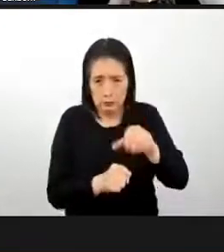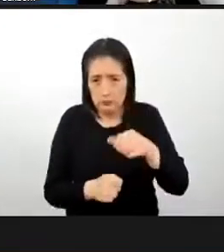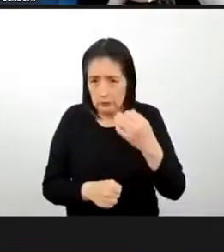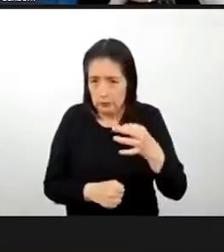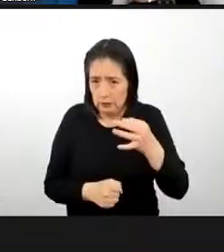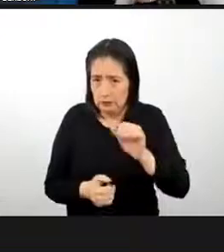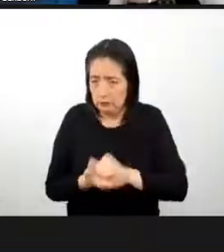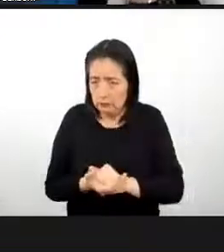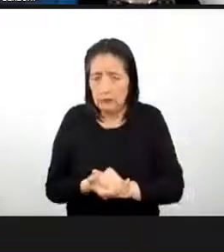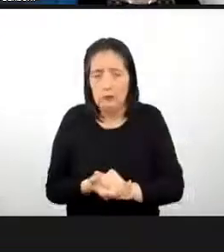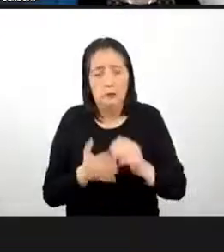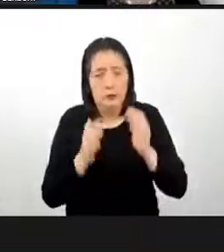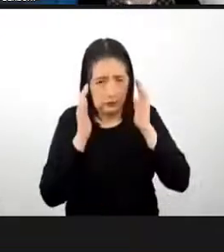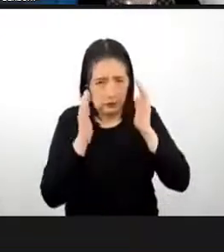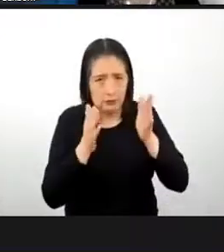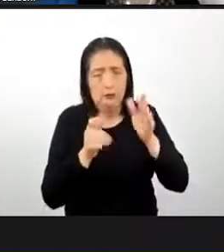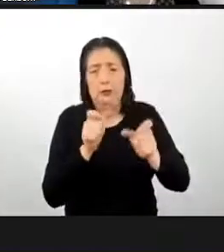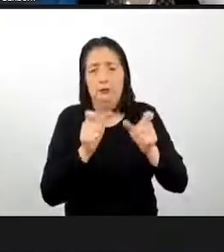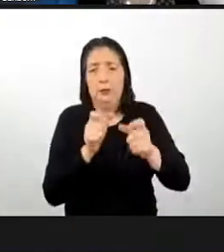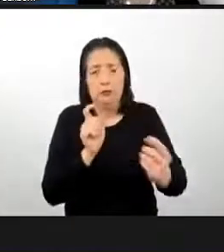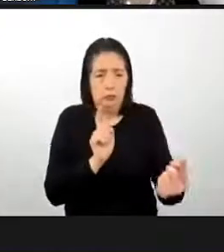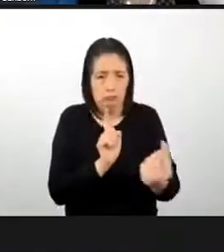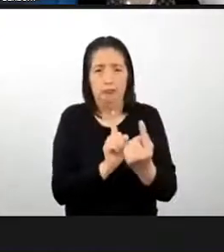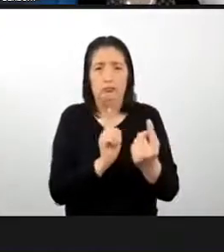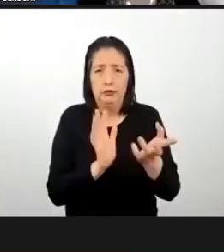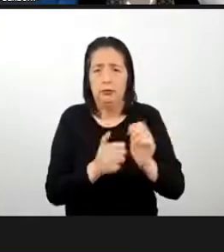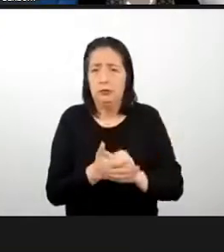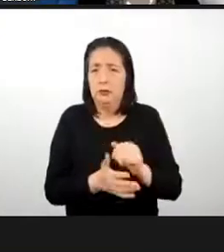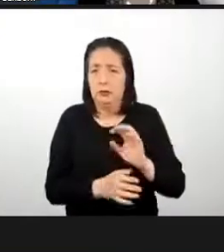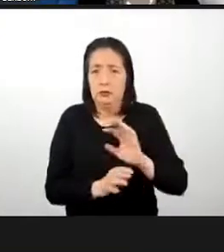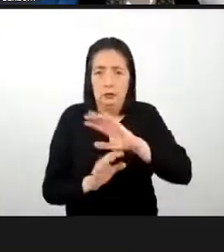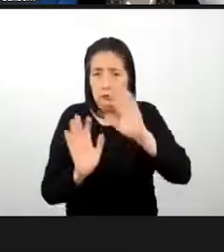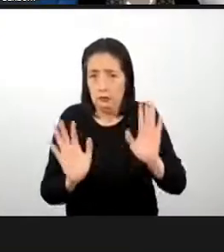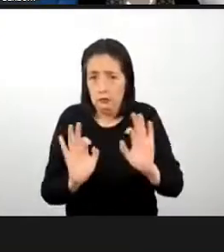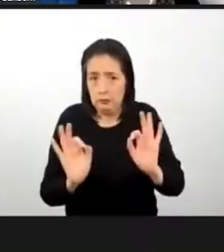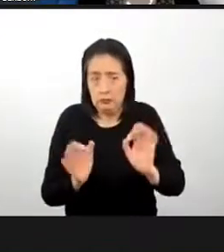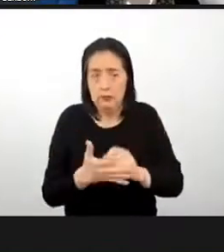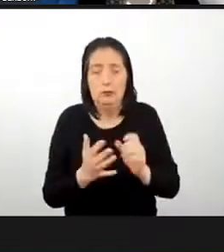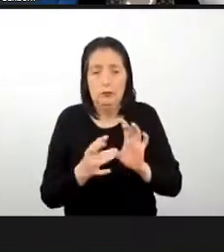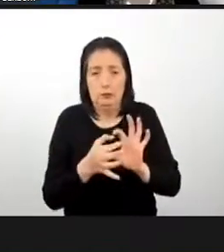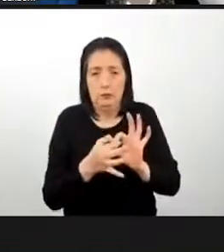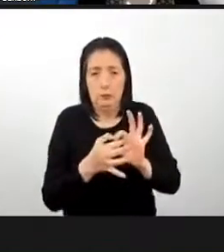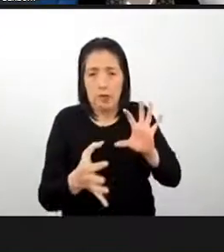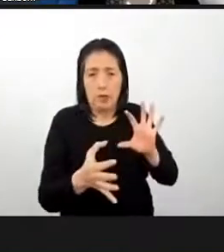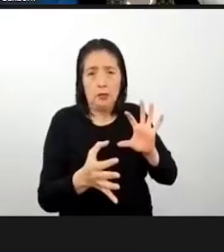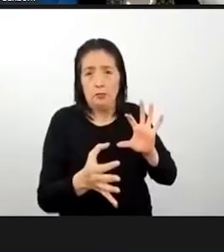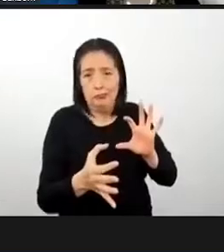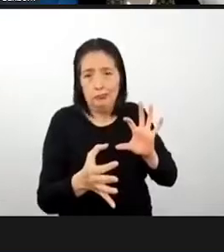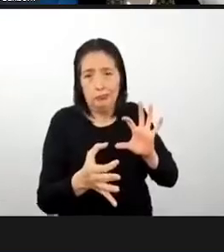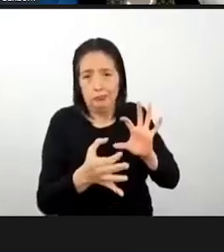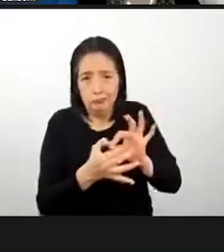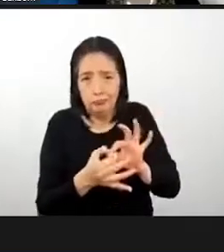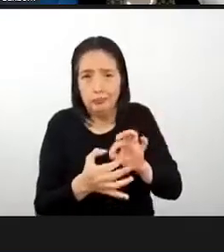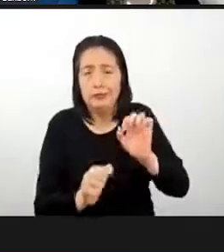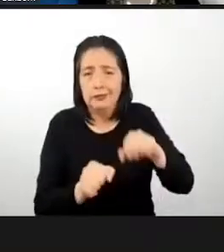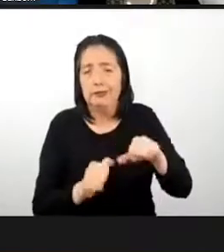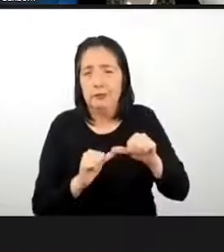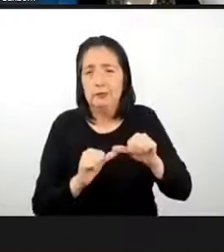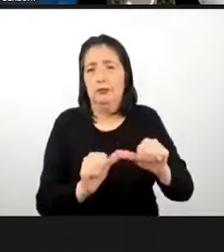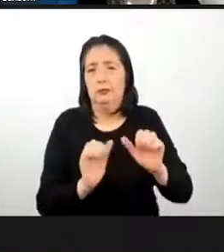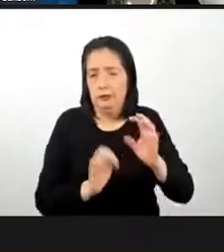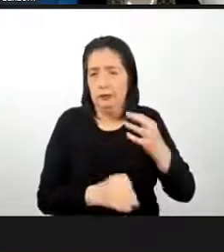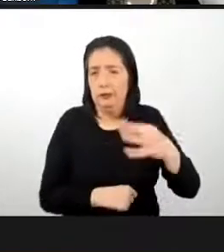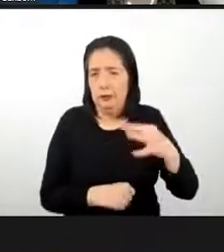siempre con la atención al ciudadano, ¿no? En ningún momento se perdió ese vínculo, esa relación que debe mantenerse